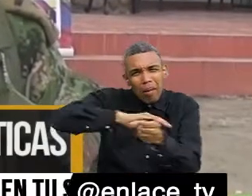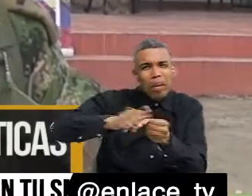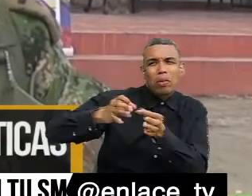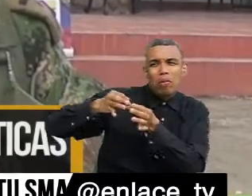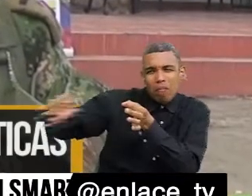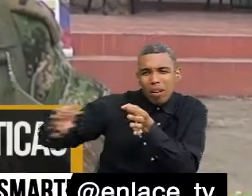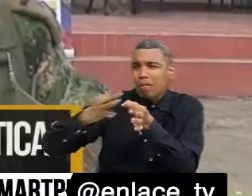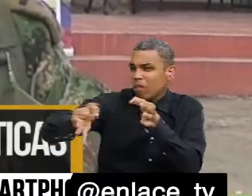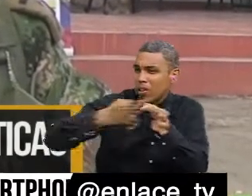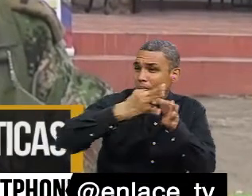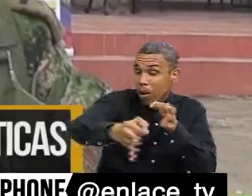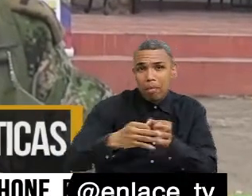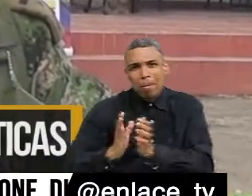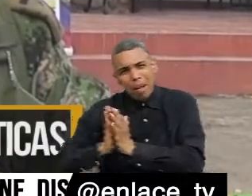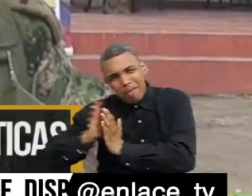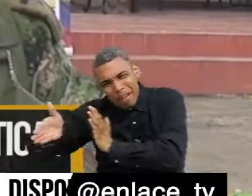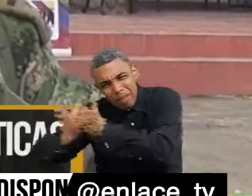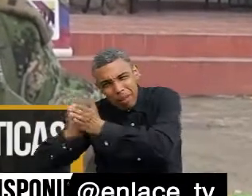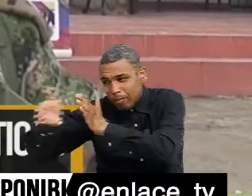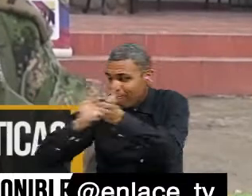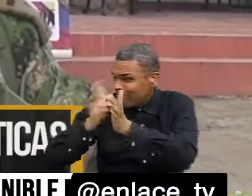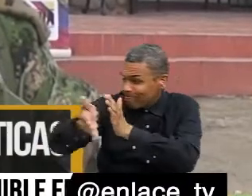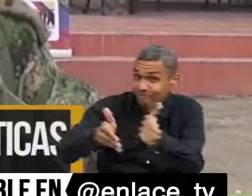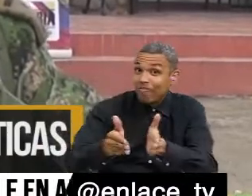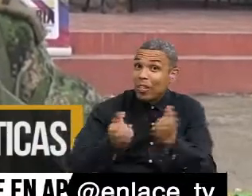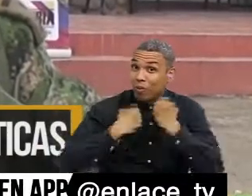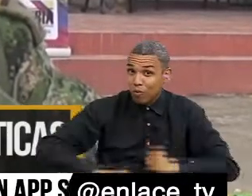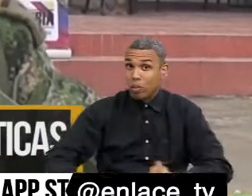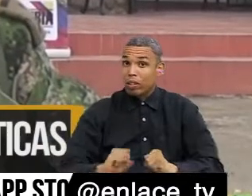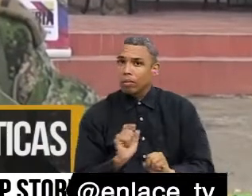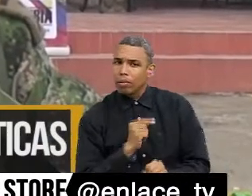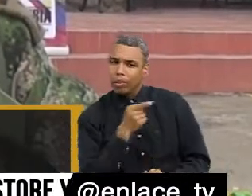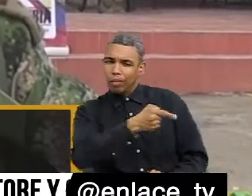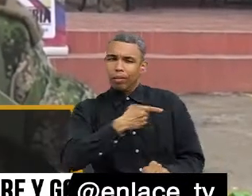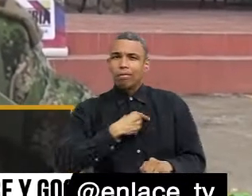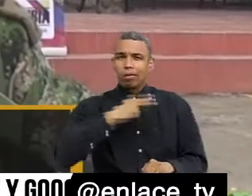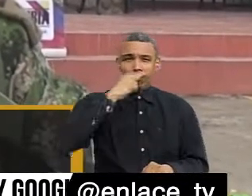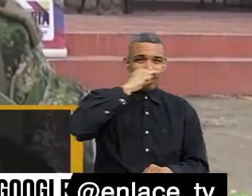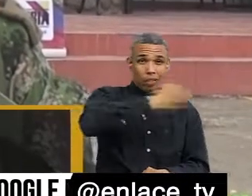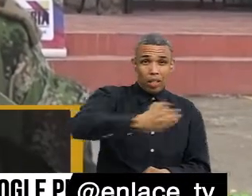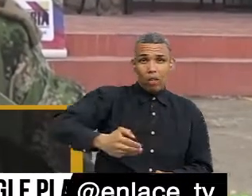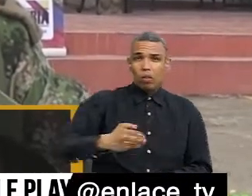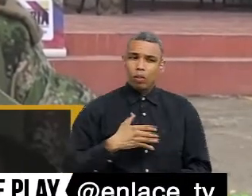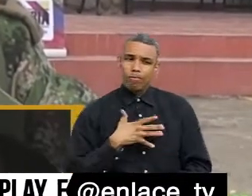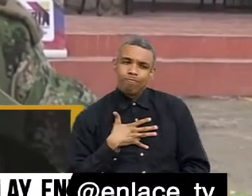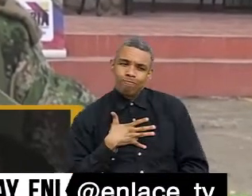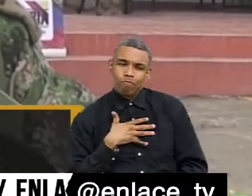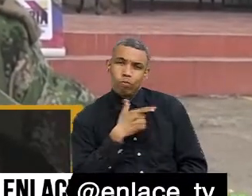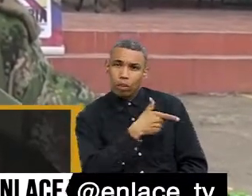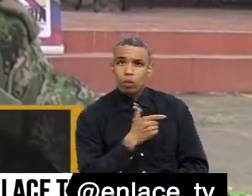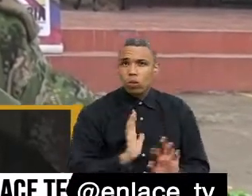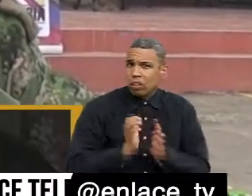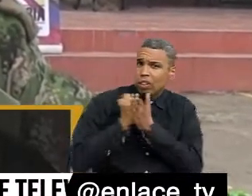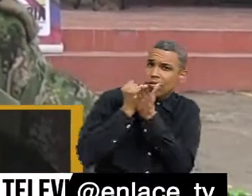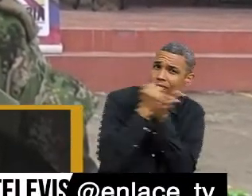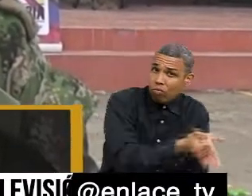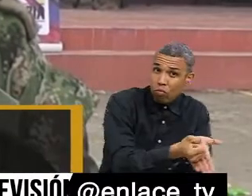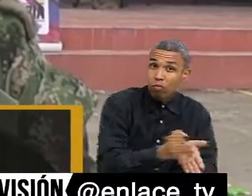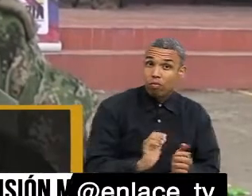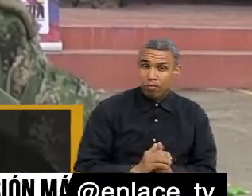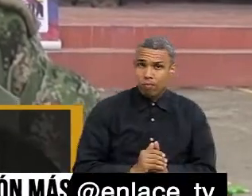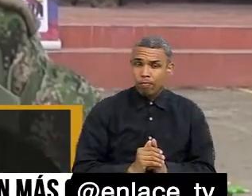para apoyar esta causa a estos niños para que tengan un bienestar un mejor futuro toda vez que colombia